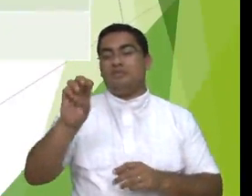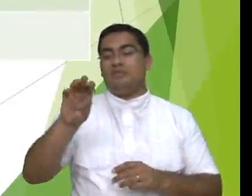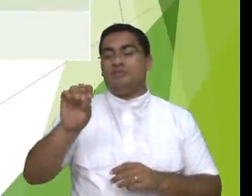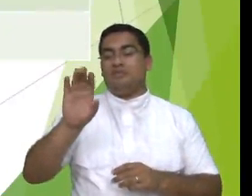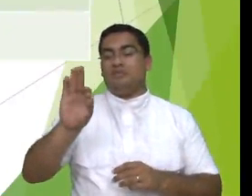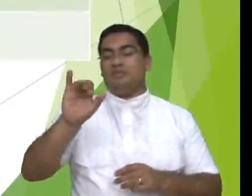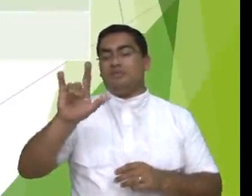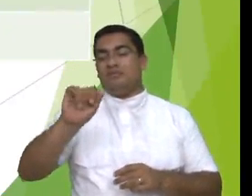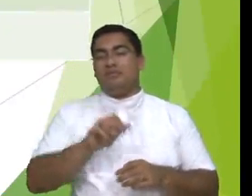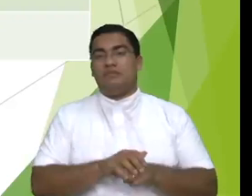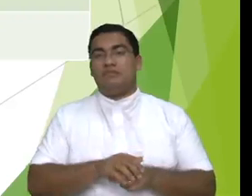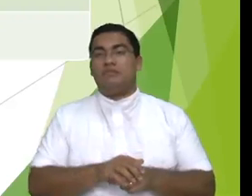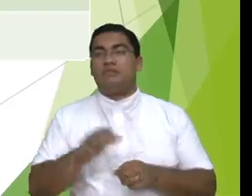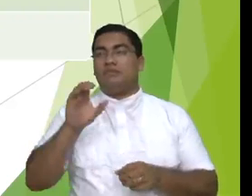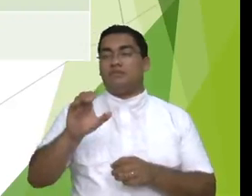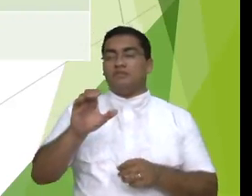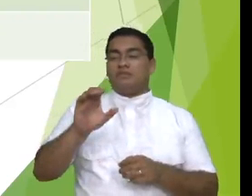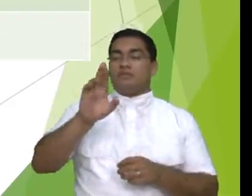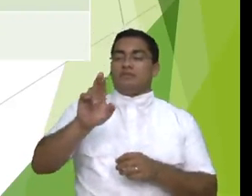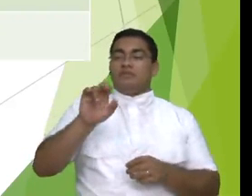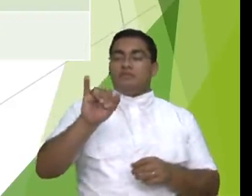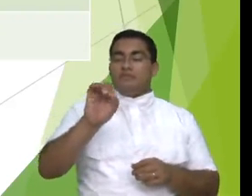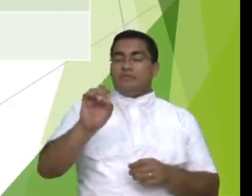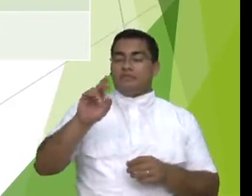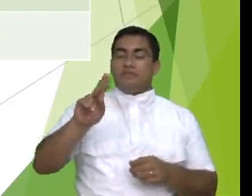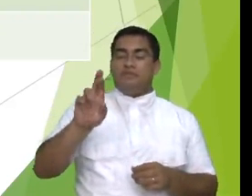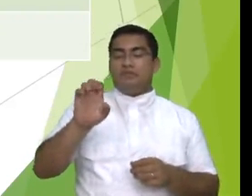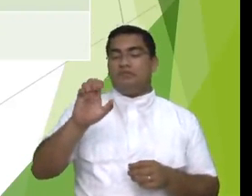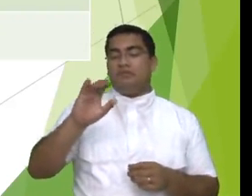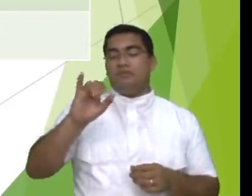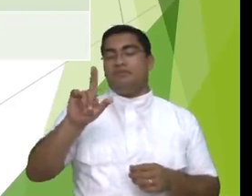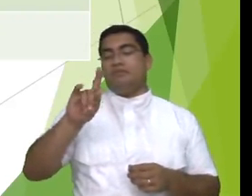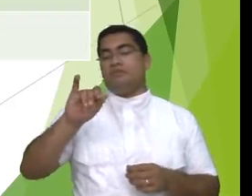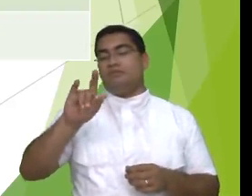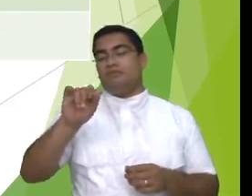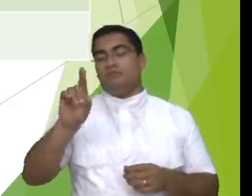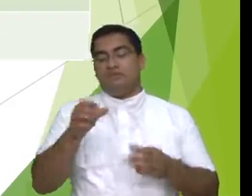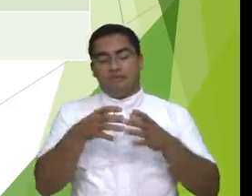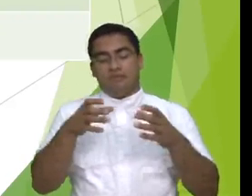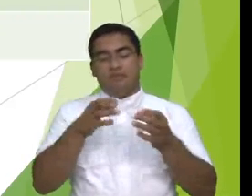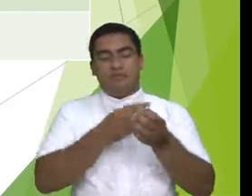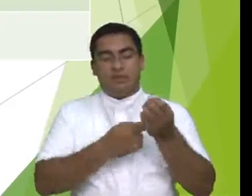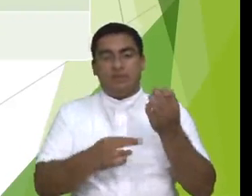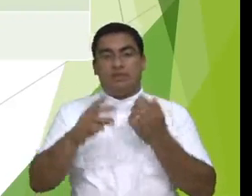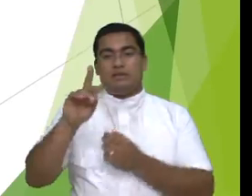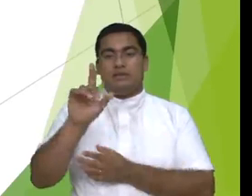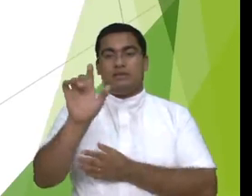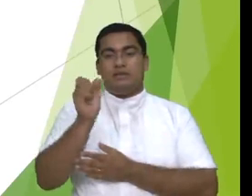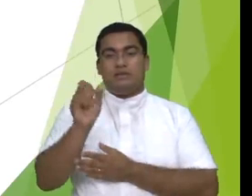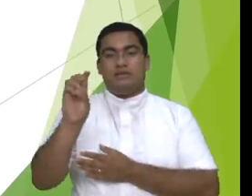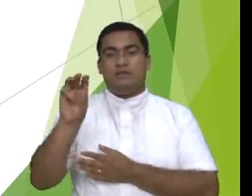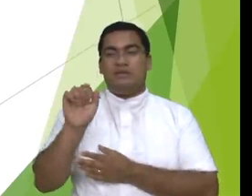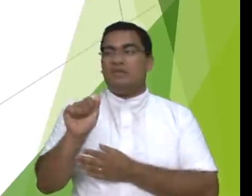hablamos de crioprecipitado es una fracción del plasma, uh-huh, ¿ya? Que la extraemos de los las donaciones, ¿verdad? Es